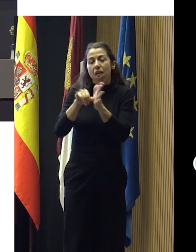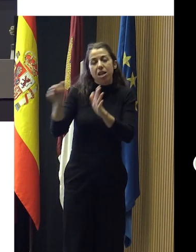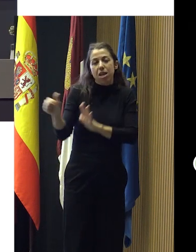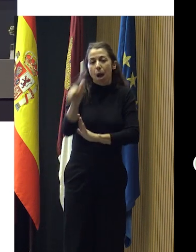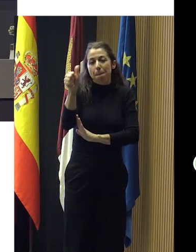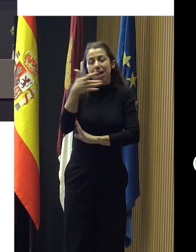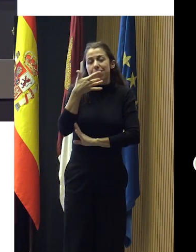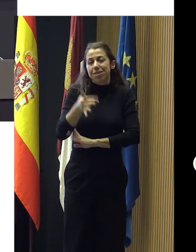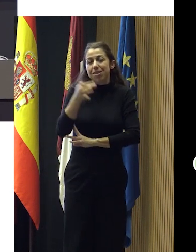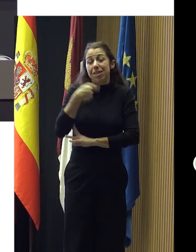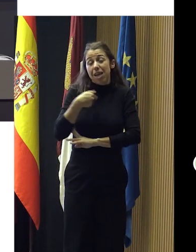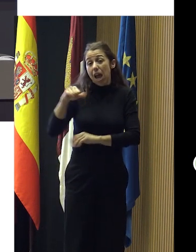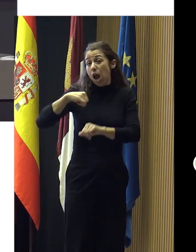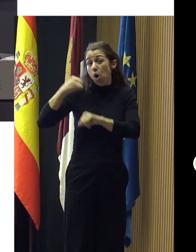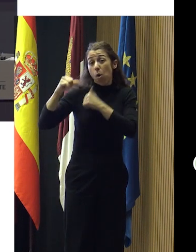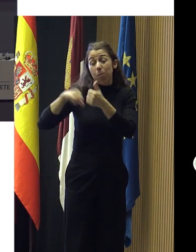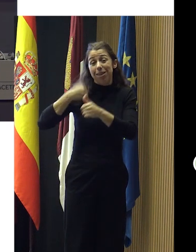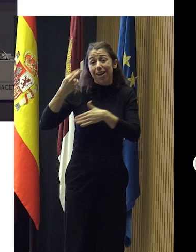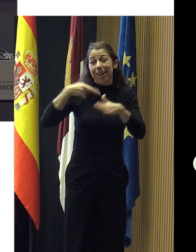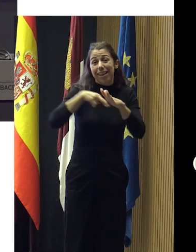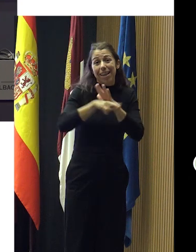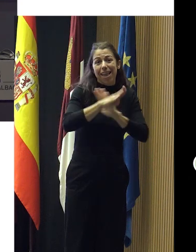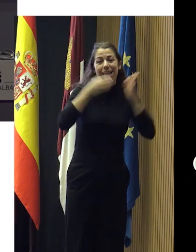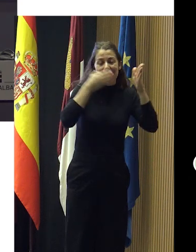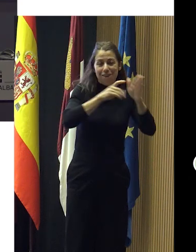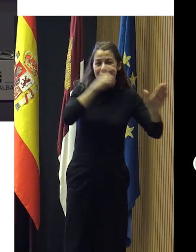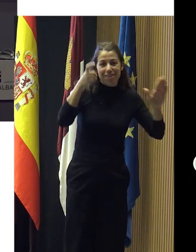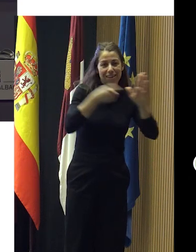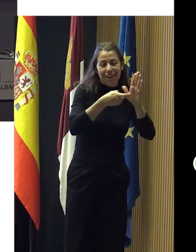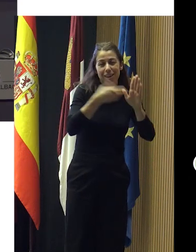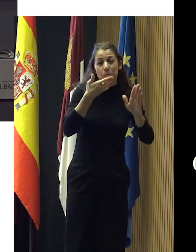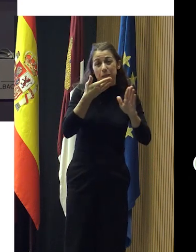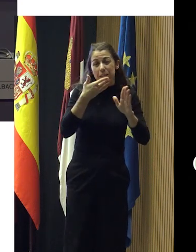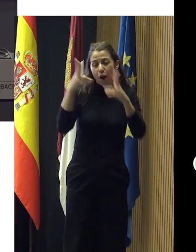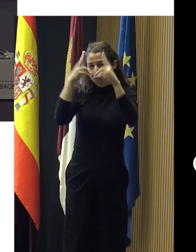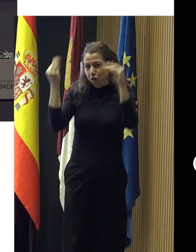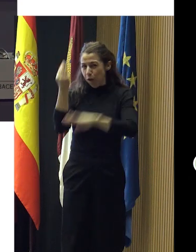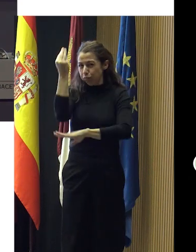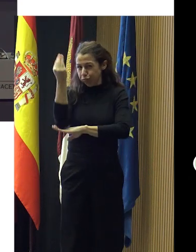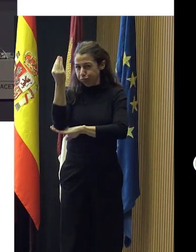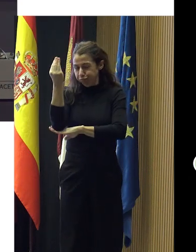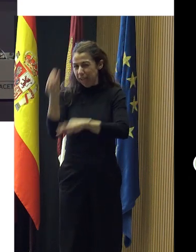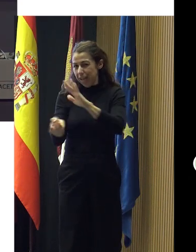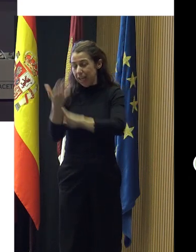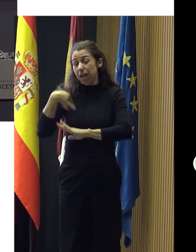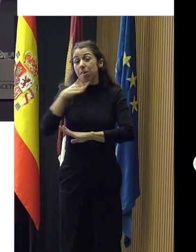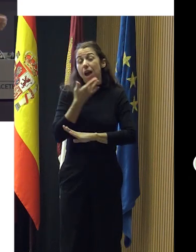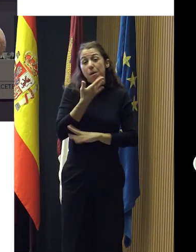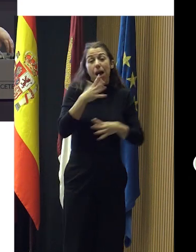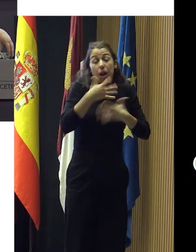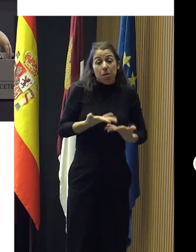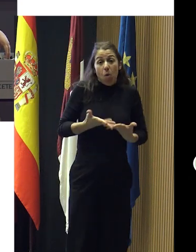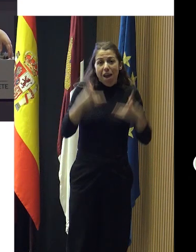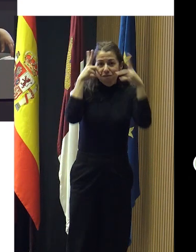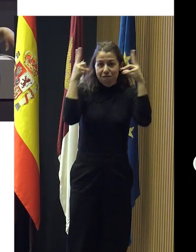y el hospital, la Gerencia de Atención Integrada, se ha comprometido a implementar esta figura. De hecho, ya hay enfermeras que se están